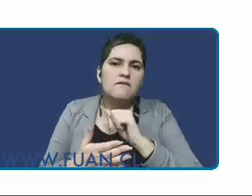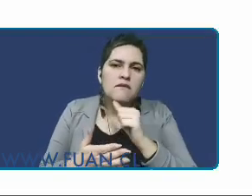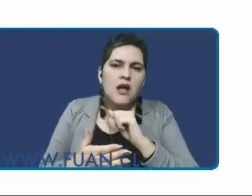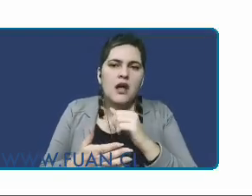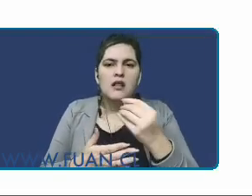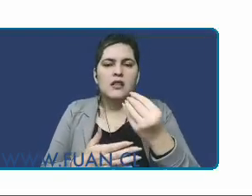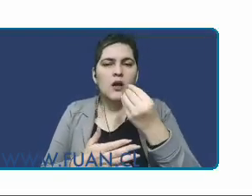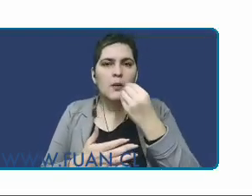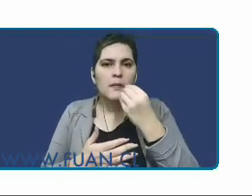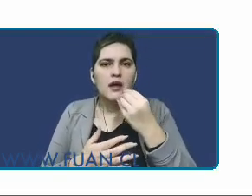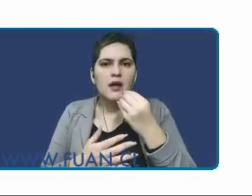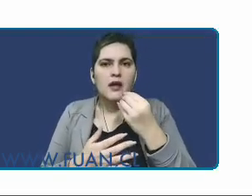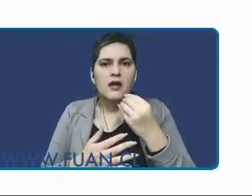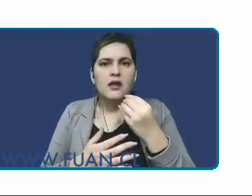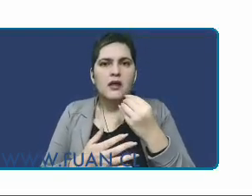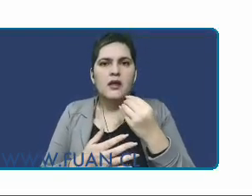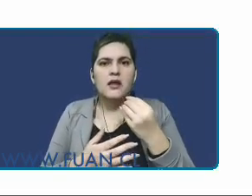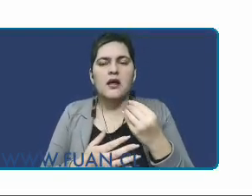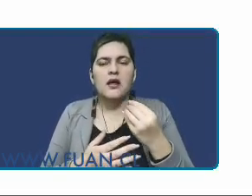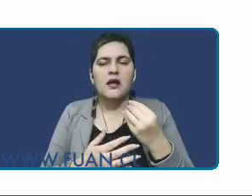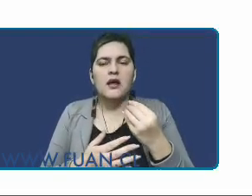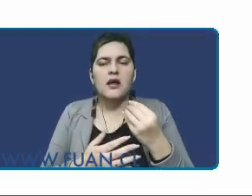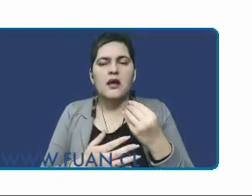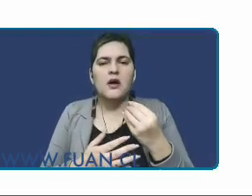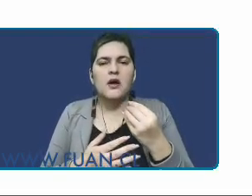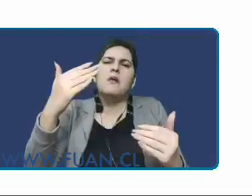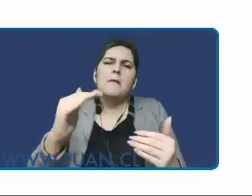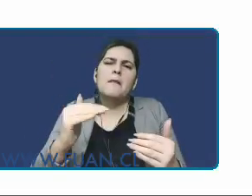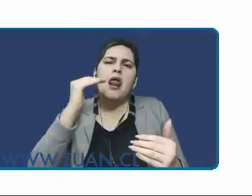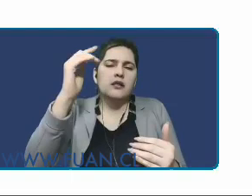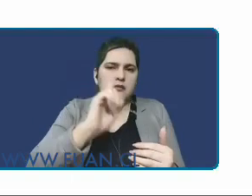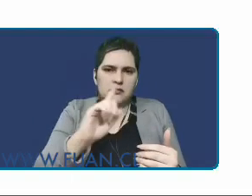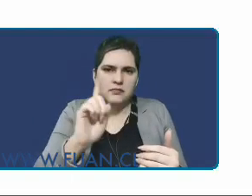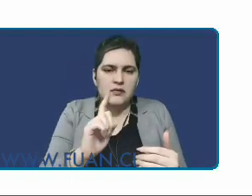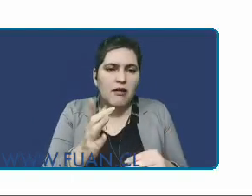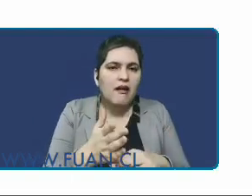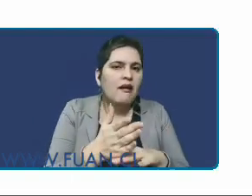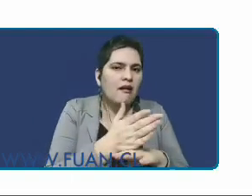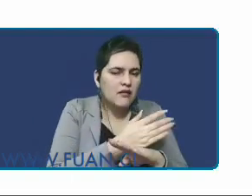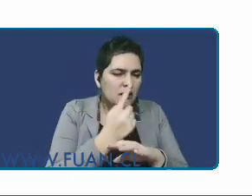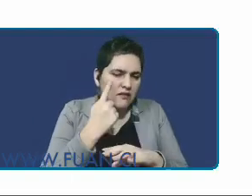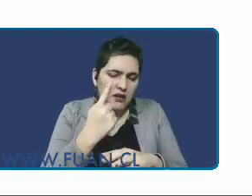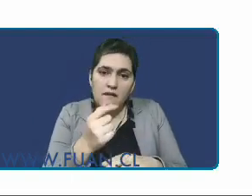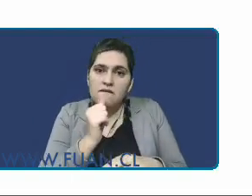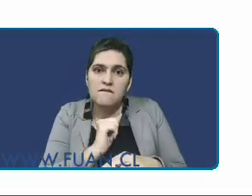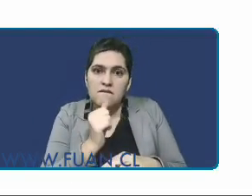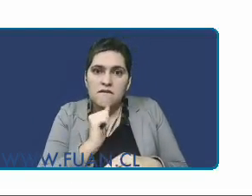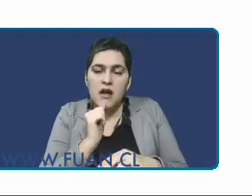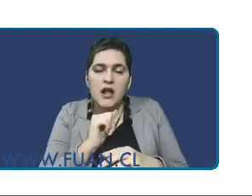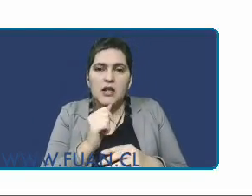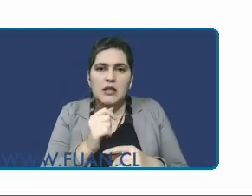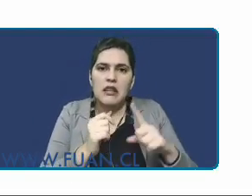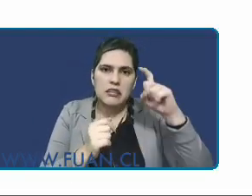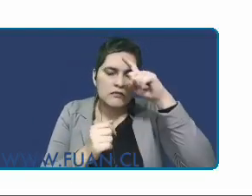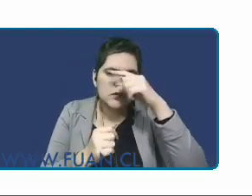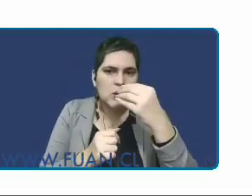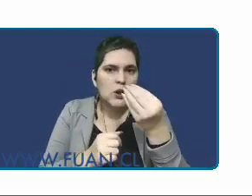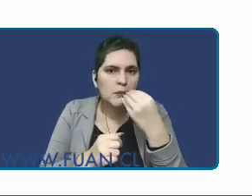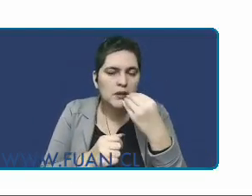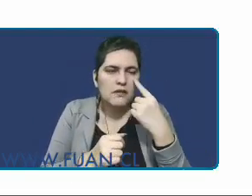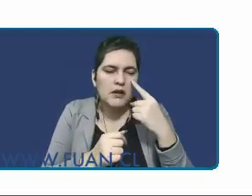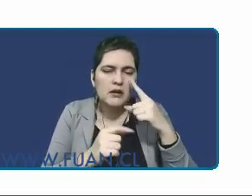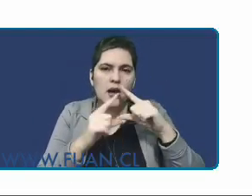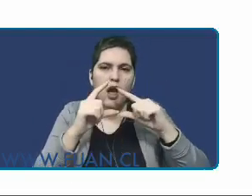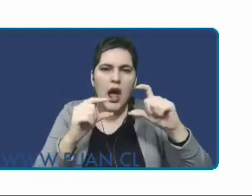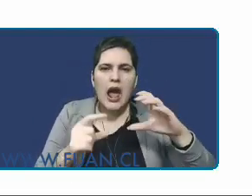grande para hacerlo, evidenciar las deficiencias, o sea, buscar las deficiencias secundarias, las dificultades alimentarias, ir a medir el calcio, ir a medir la vitamina D,